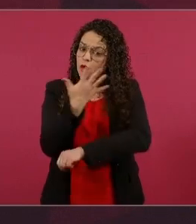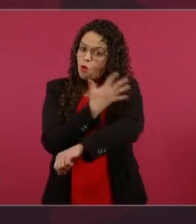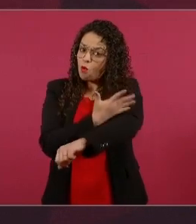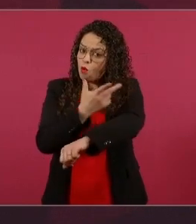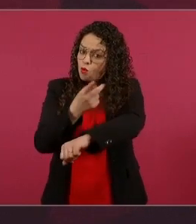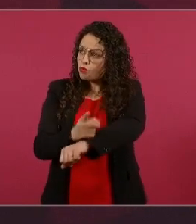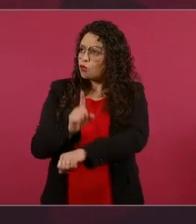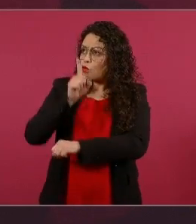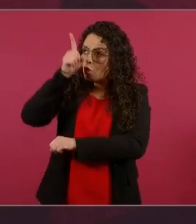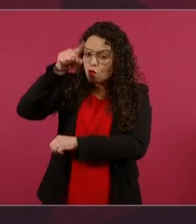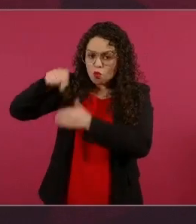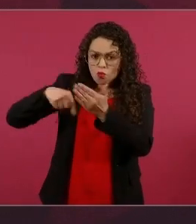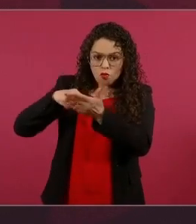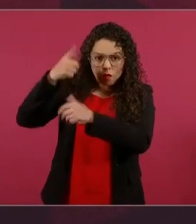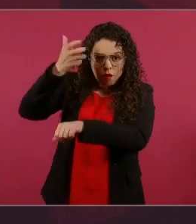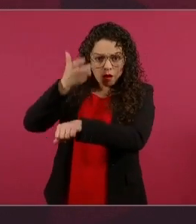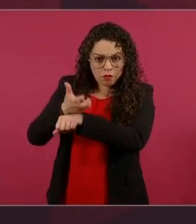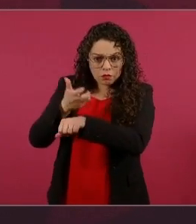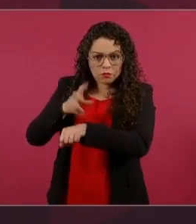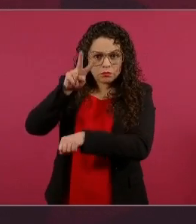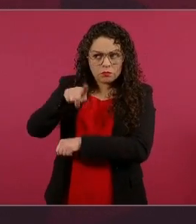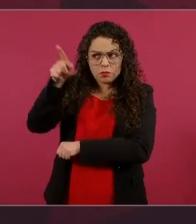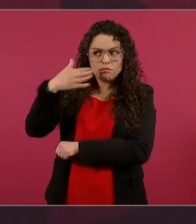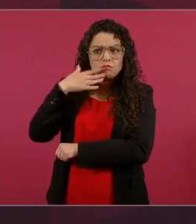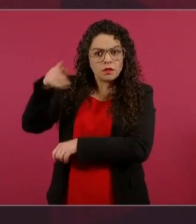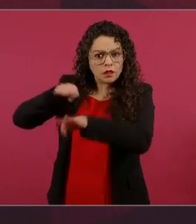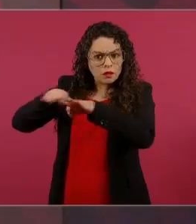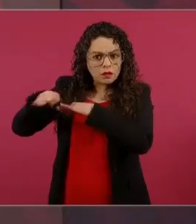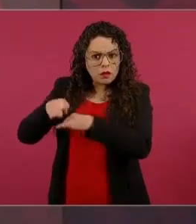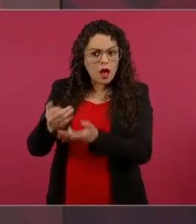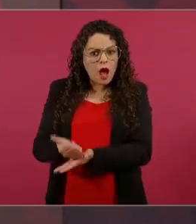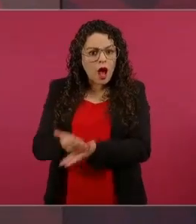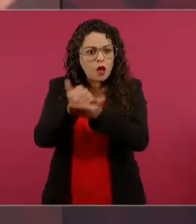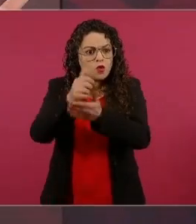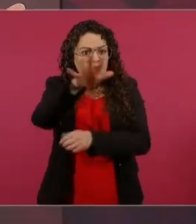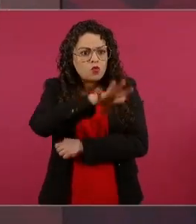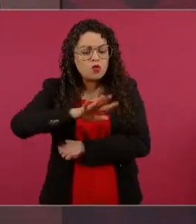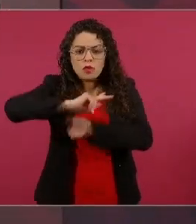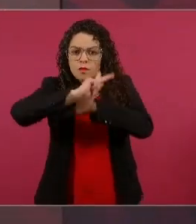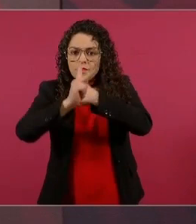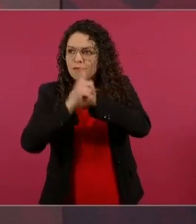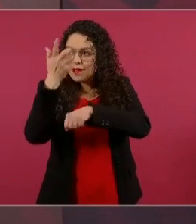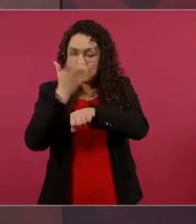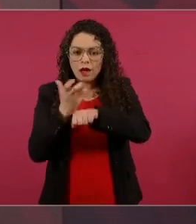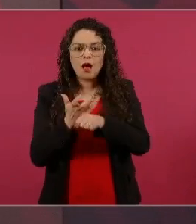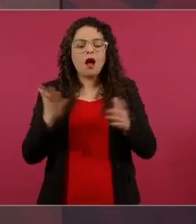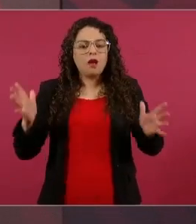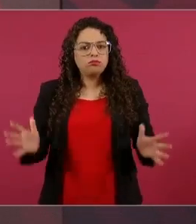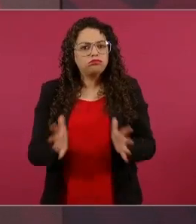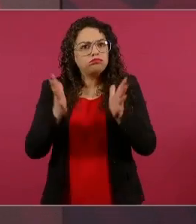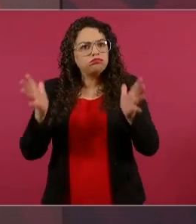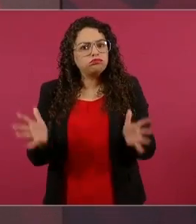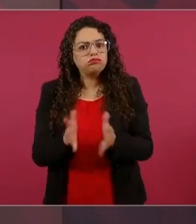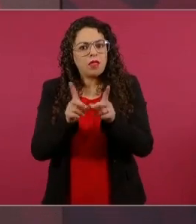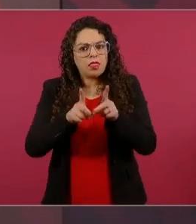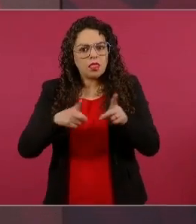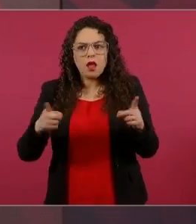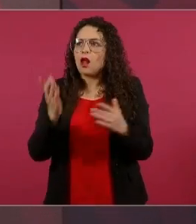mucho al desarrollo de esa gran nación y que es injusto